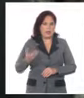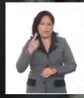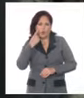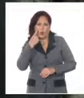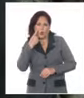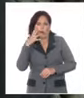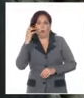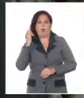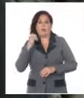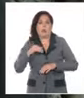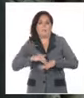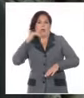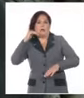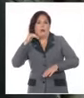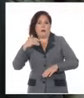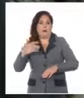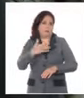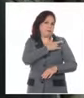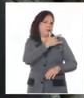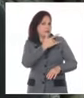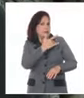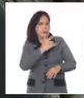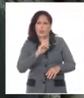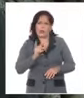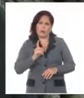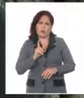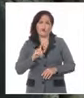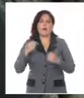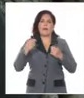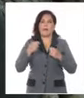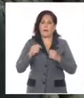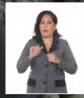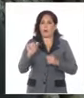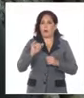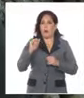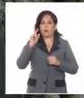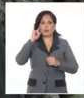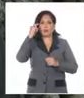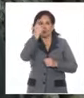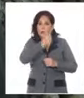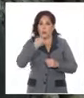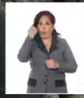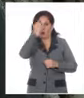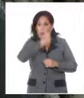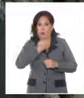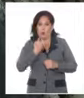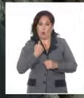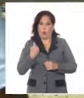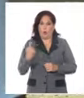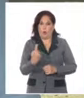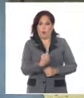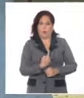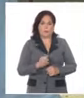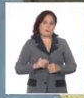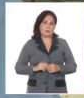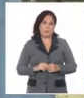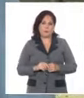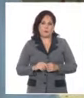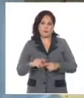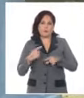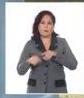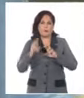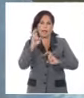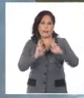en nuestro cuerpo sin separar mente y cuerpo, sino entrelazándolo como una sola unidad. Talleres desde